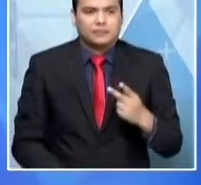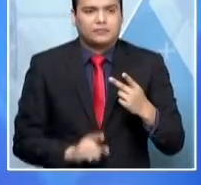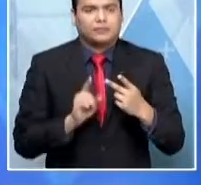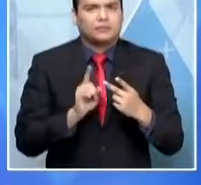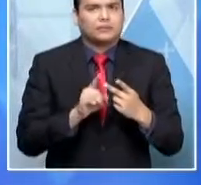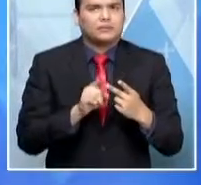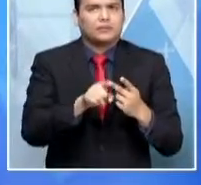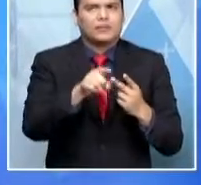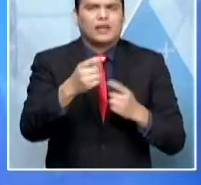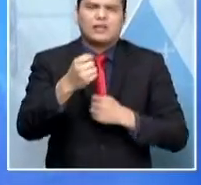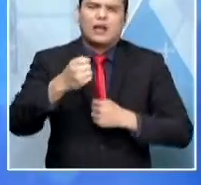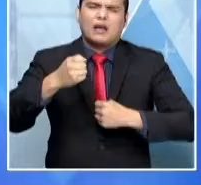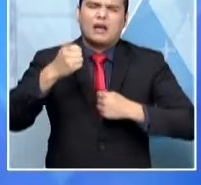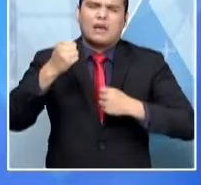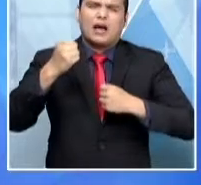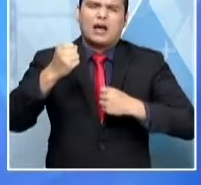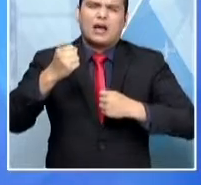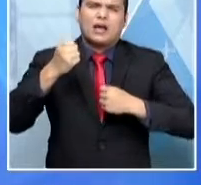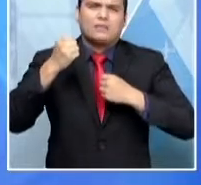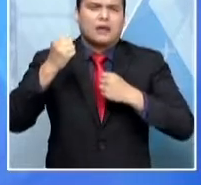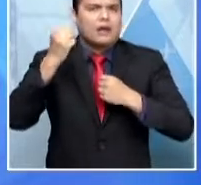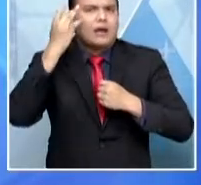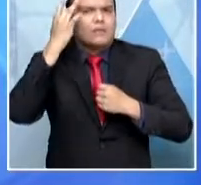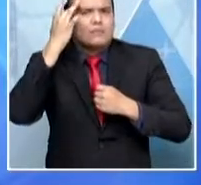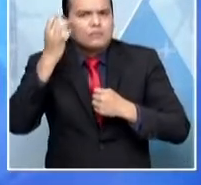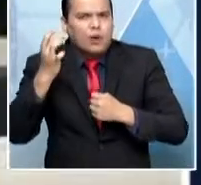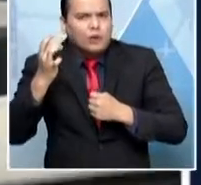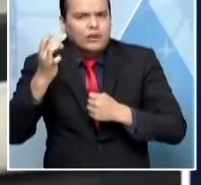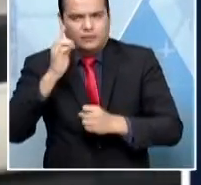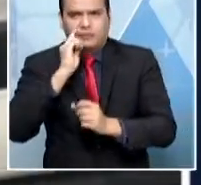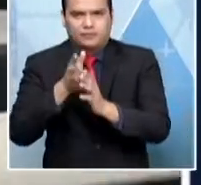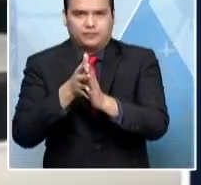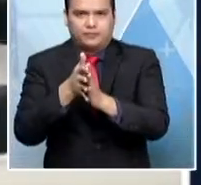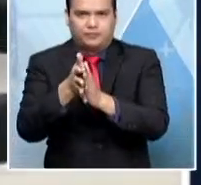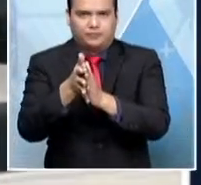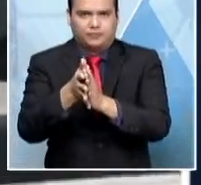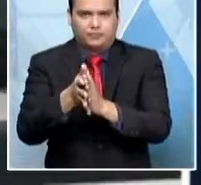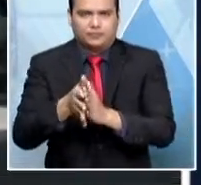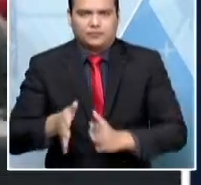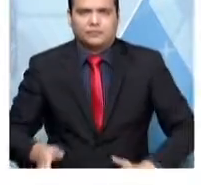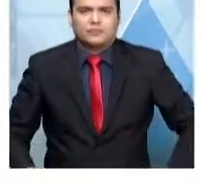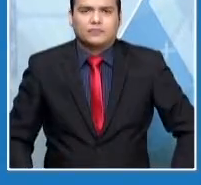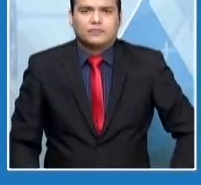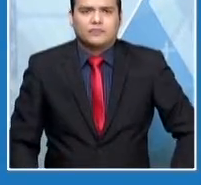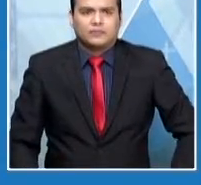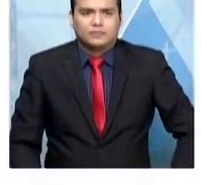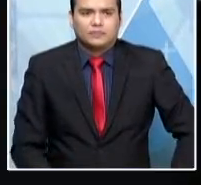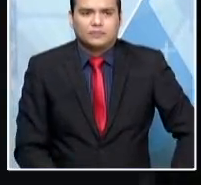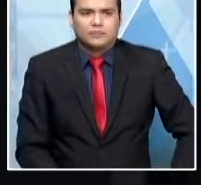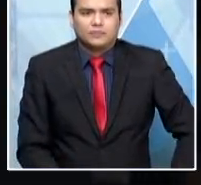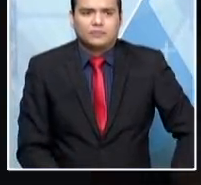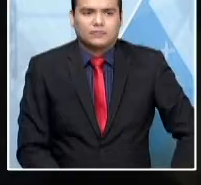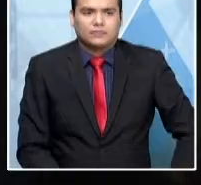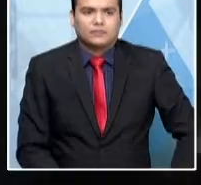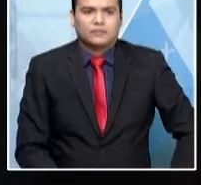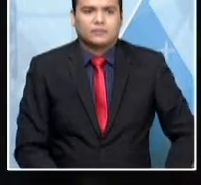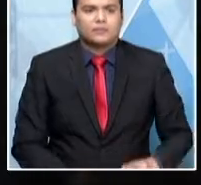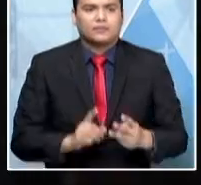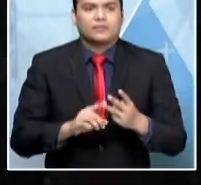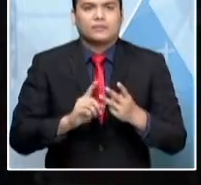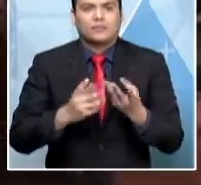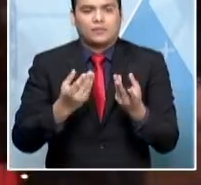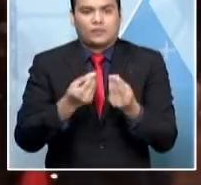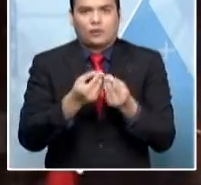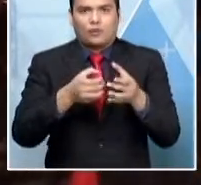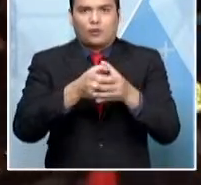Pero ¿cuáles son las razones esgrimidas para esta movilización? 90 Minutos habló con expertos.